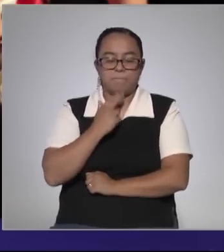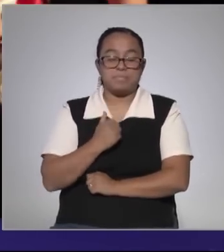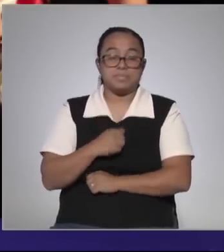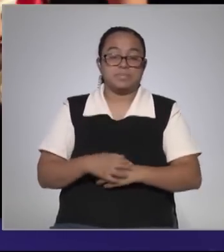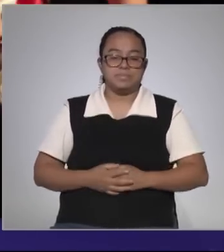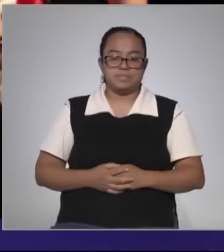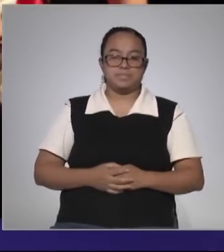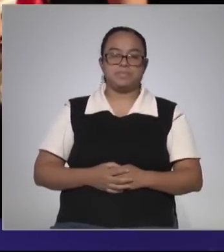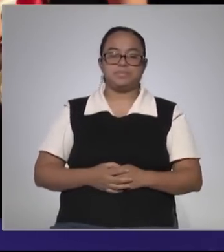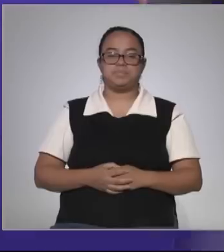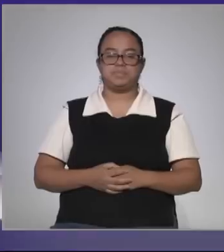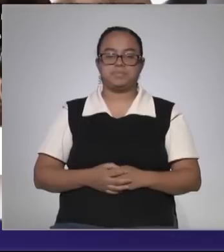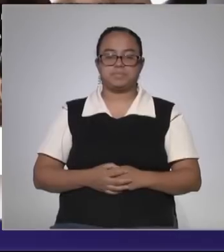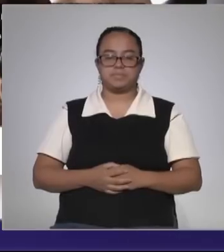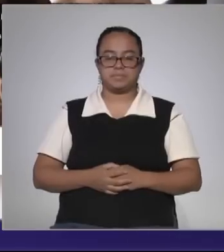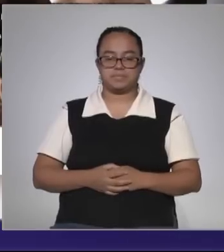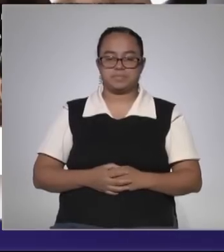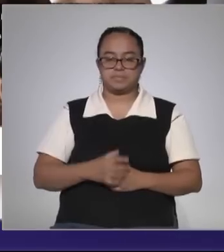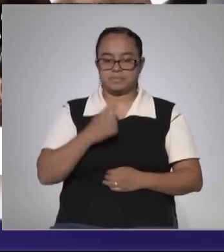mundo.